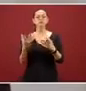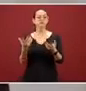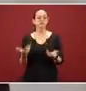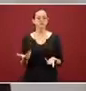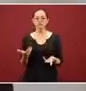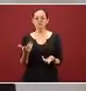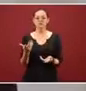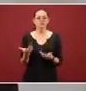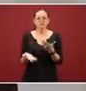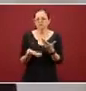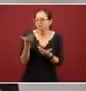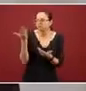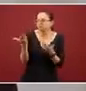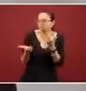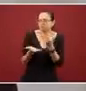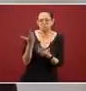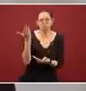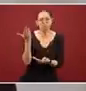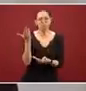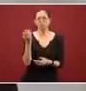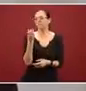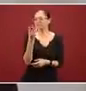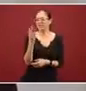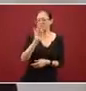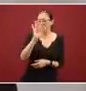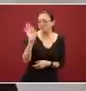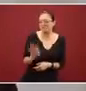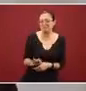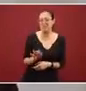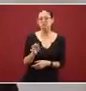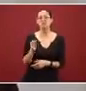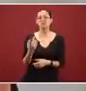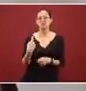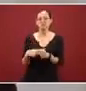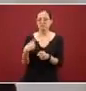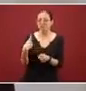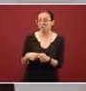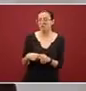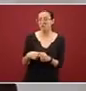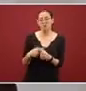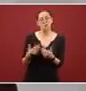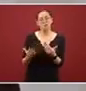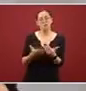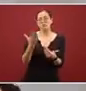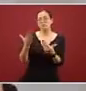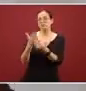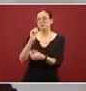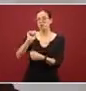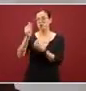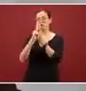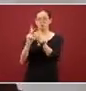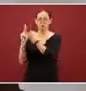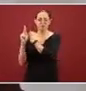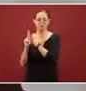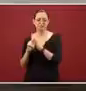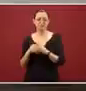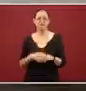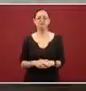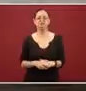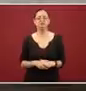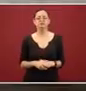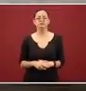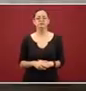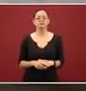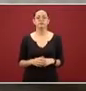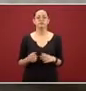la minoría, menos del 3% de los casos que se han confirmado en las últimas 24 horas. Pasemos ahora a